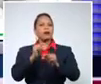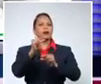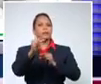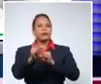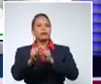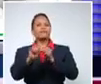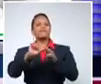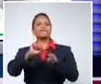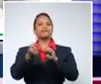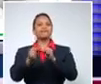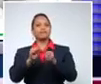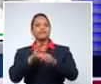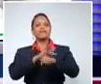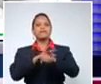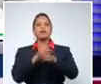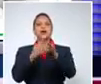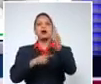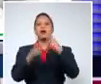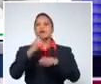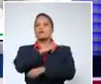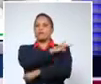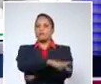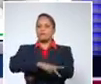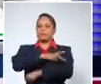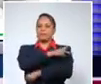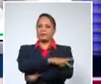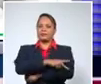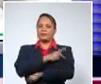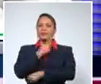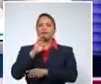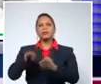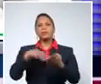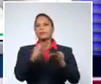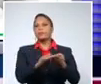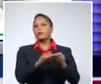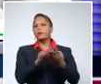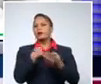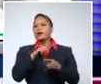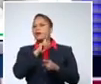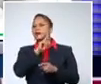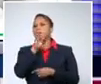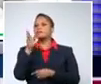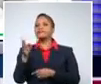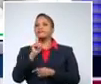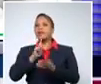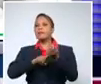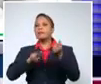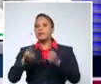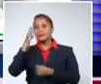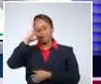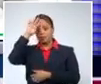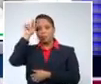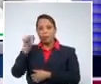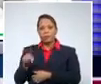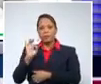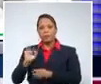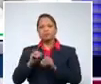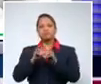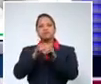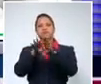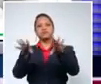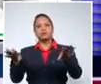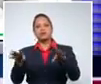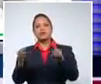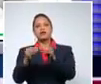la enfermedad en algunos países del mundo. Yo le propongo que nos vayamos a una provincia cubana que tiene una alta transmisión de